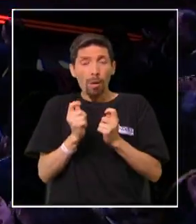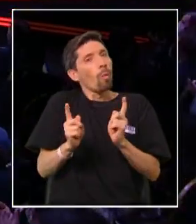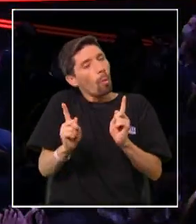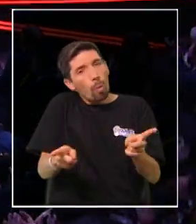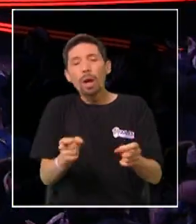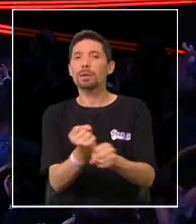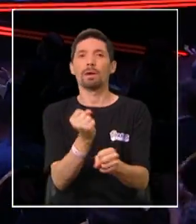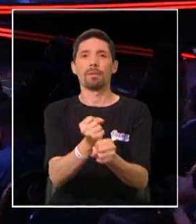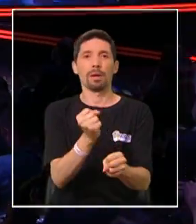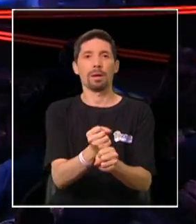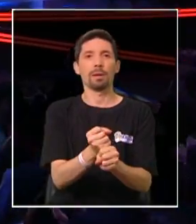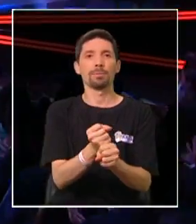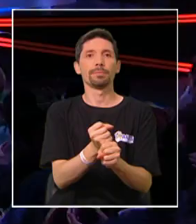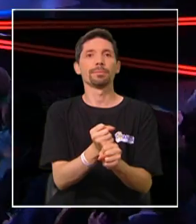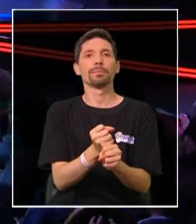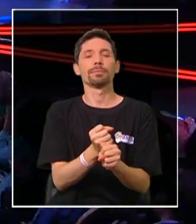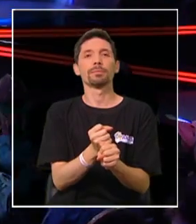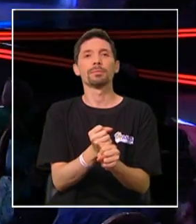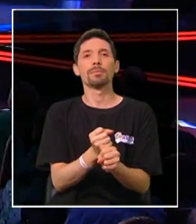Hoy